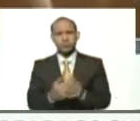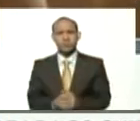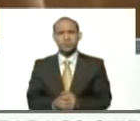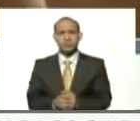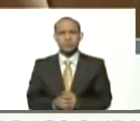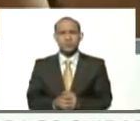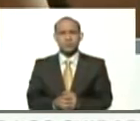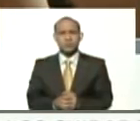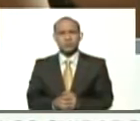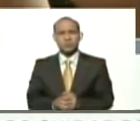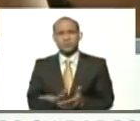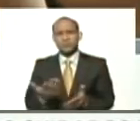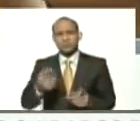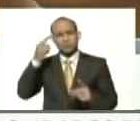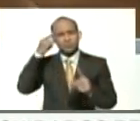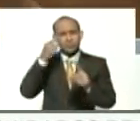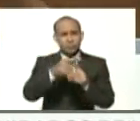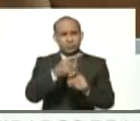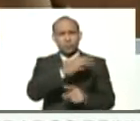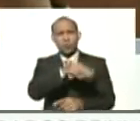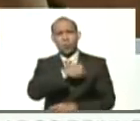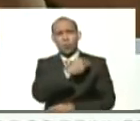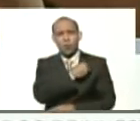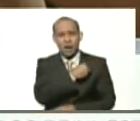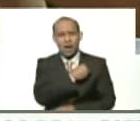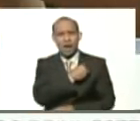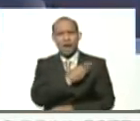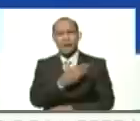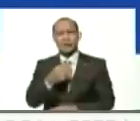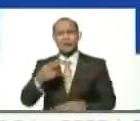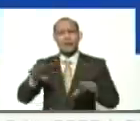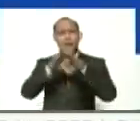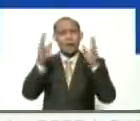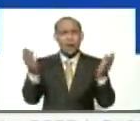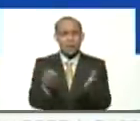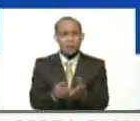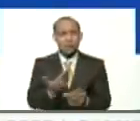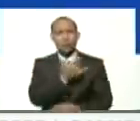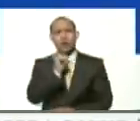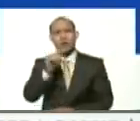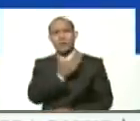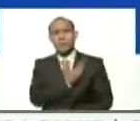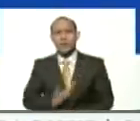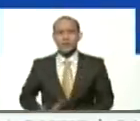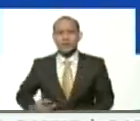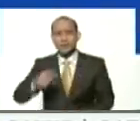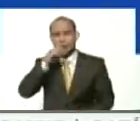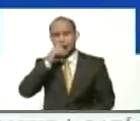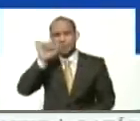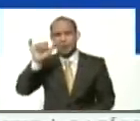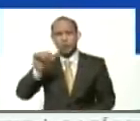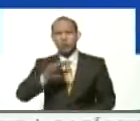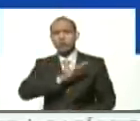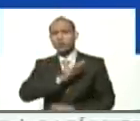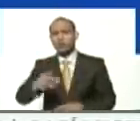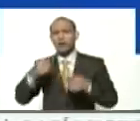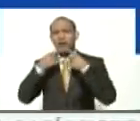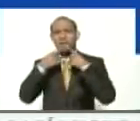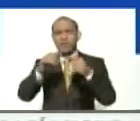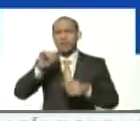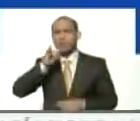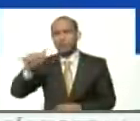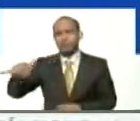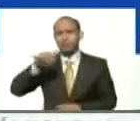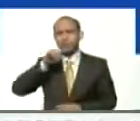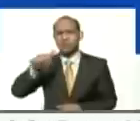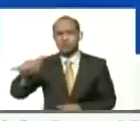que tiene la humanidad y que el presidente nicolás maduro ha venido denunciando insistentemente ha